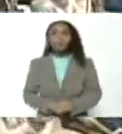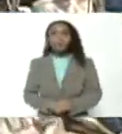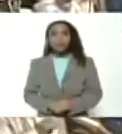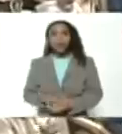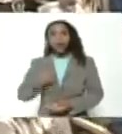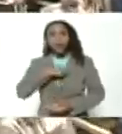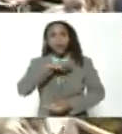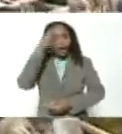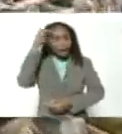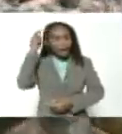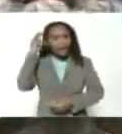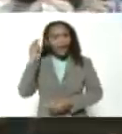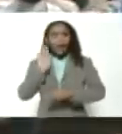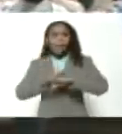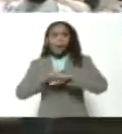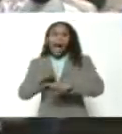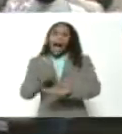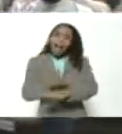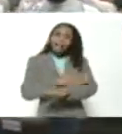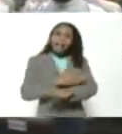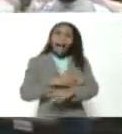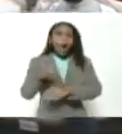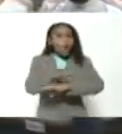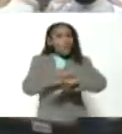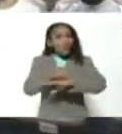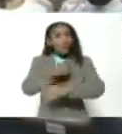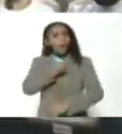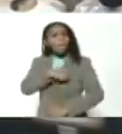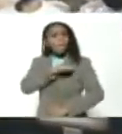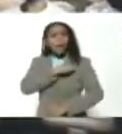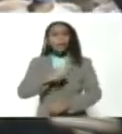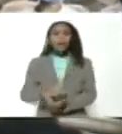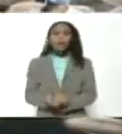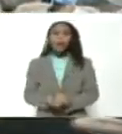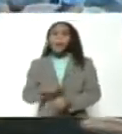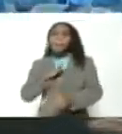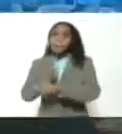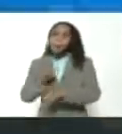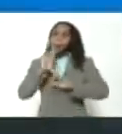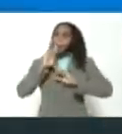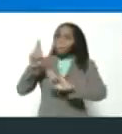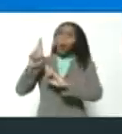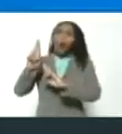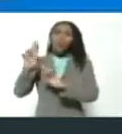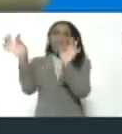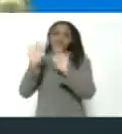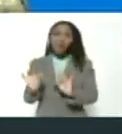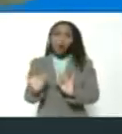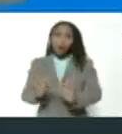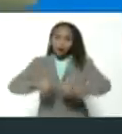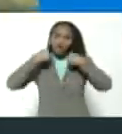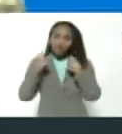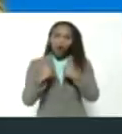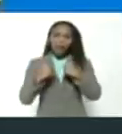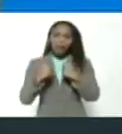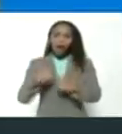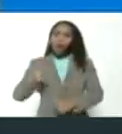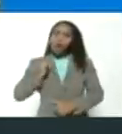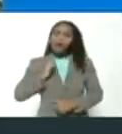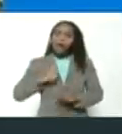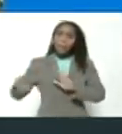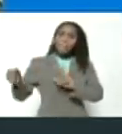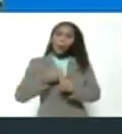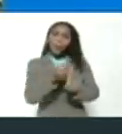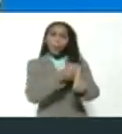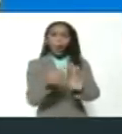Nuestro canciller se lo advirtió a tiempo al gobierno de España. Vamos a responder de manera contundente cualquier agresión